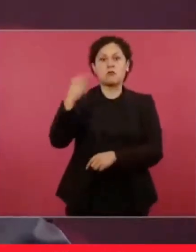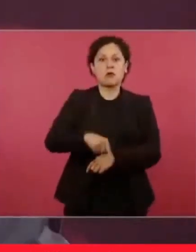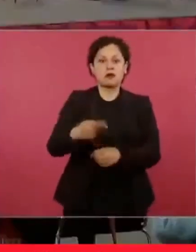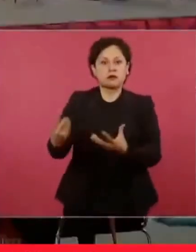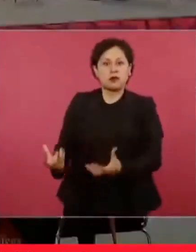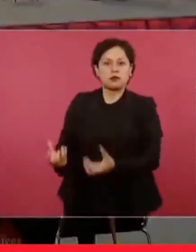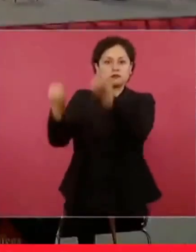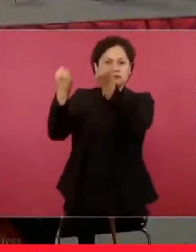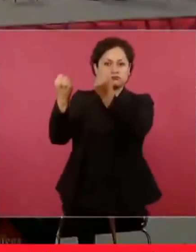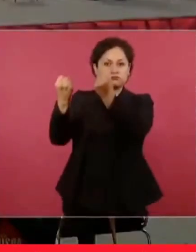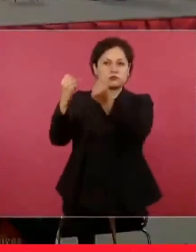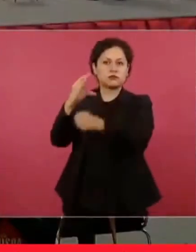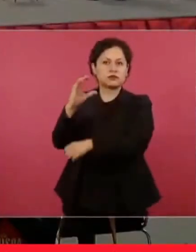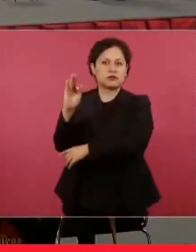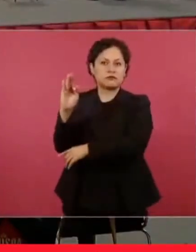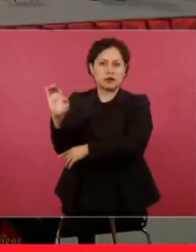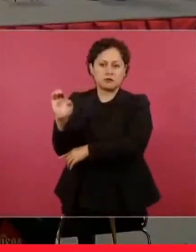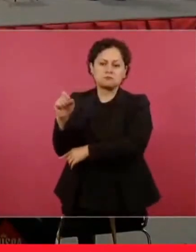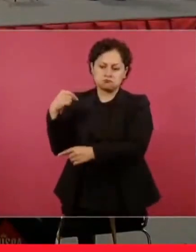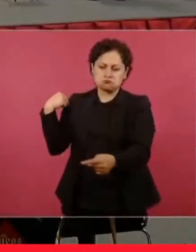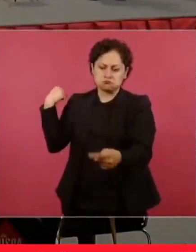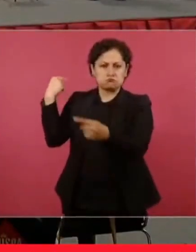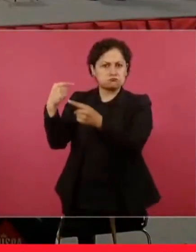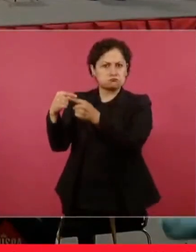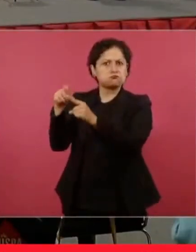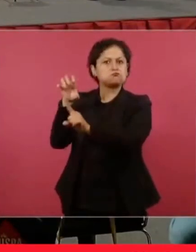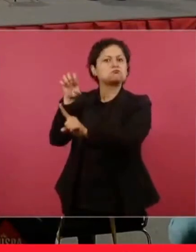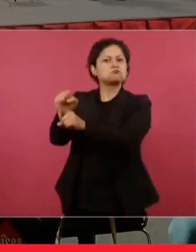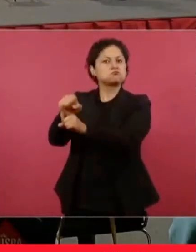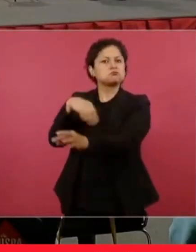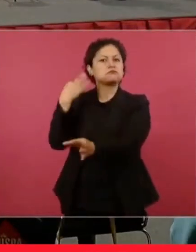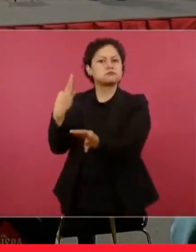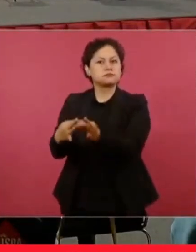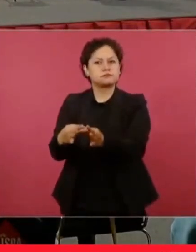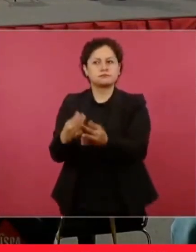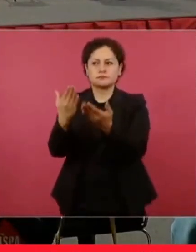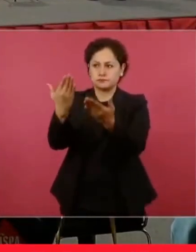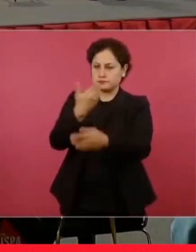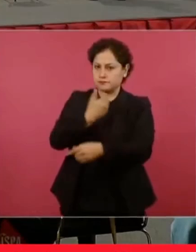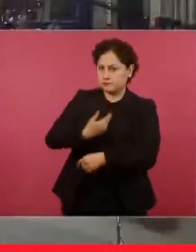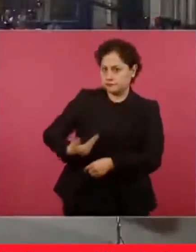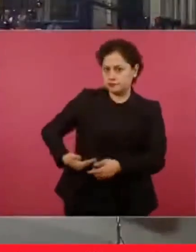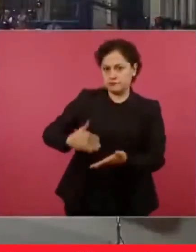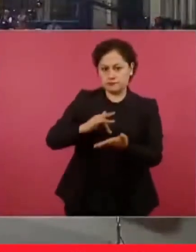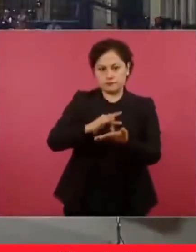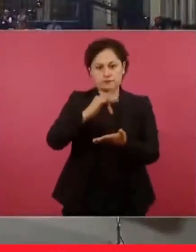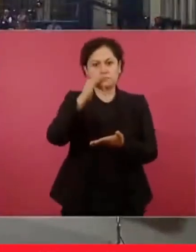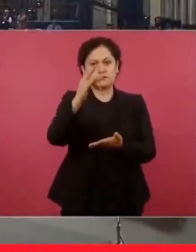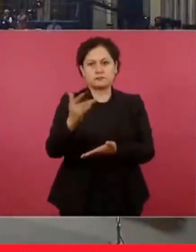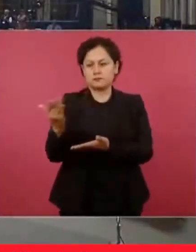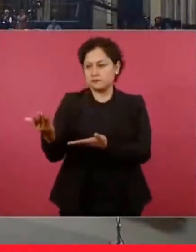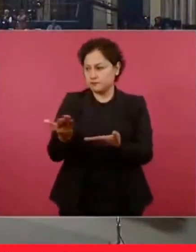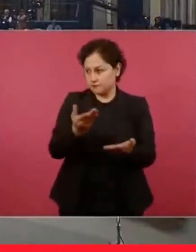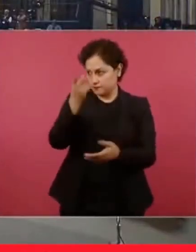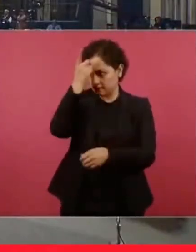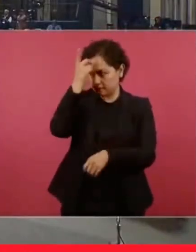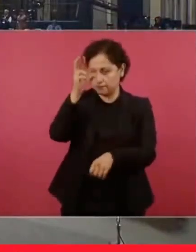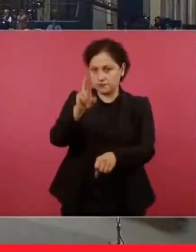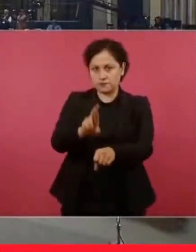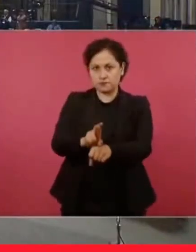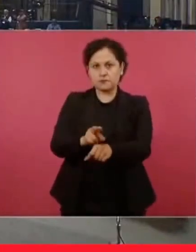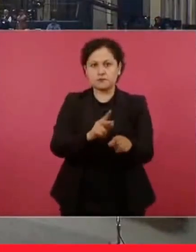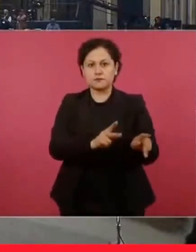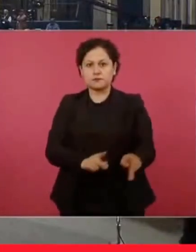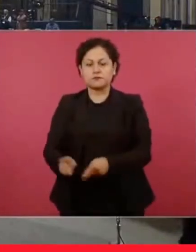hecho. Muchas gracias, señor presidente. Vendría el director de planeación a hacer la explicación.